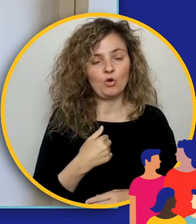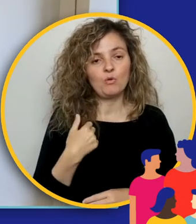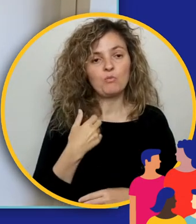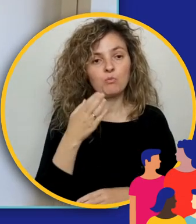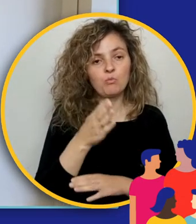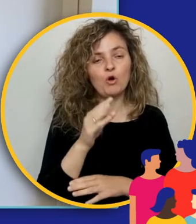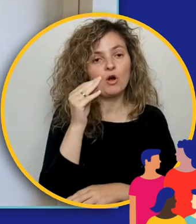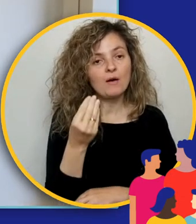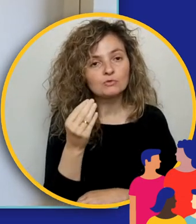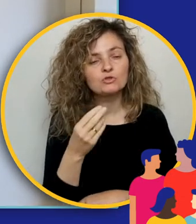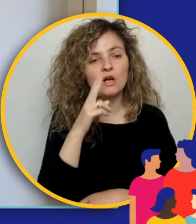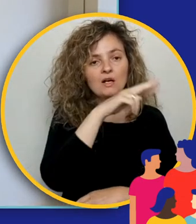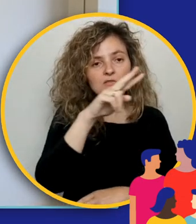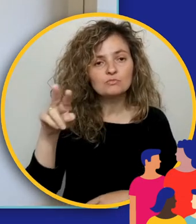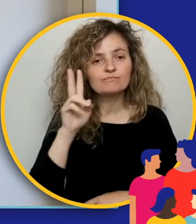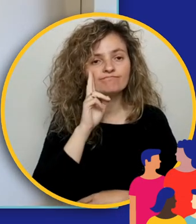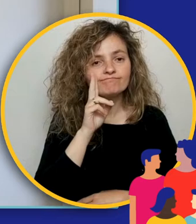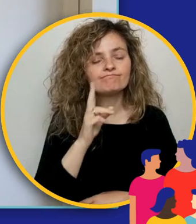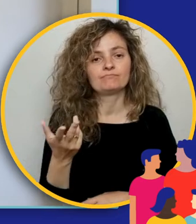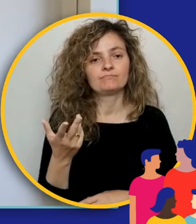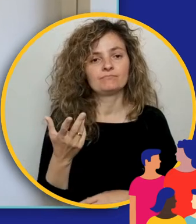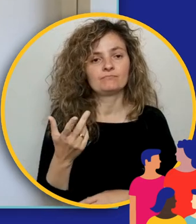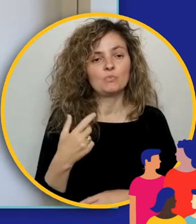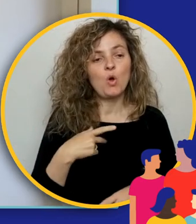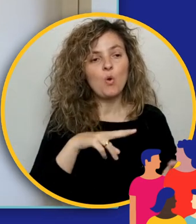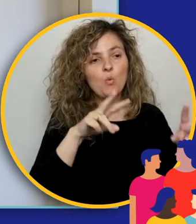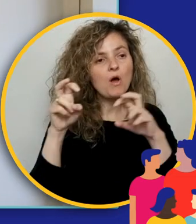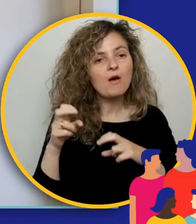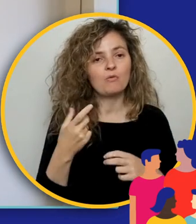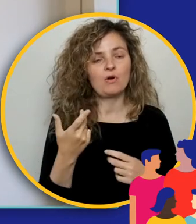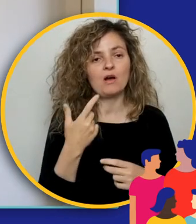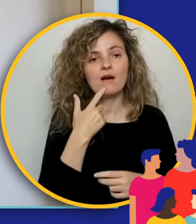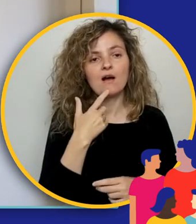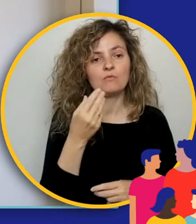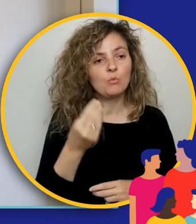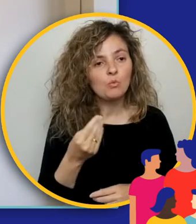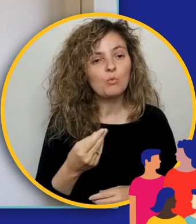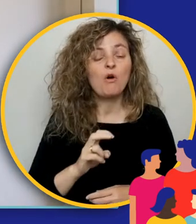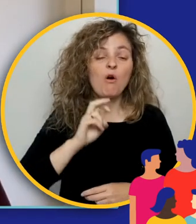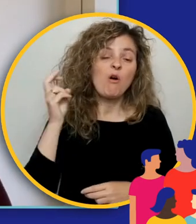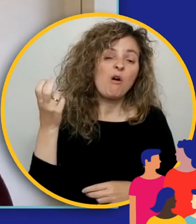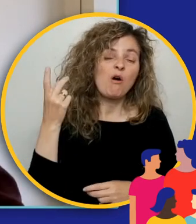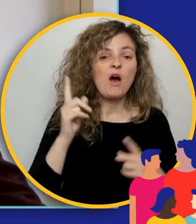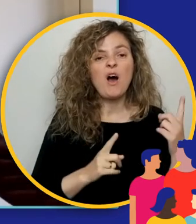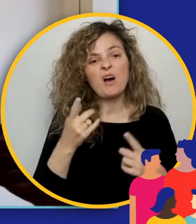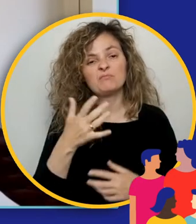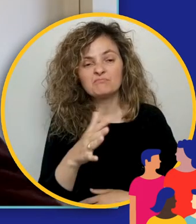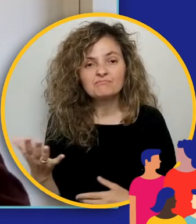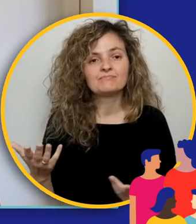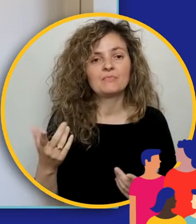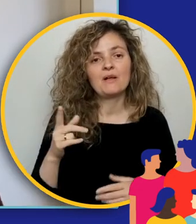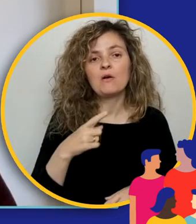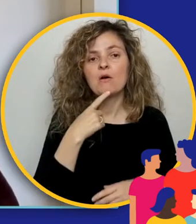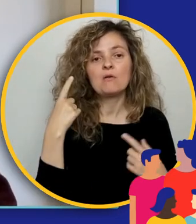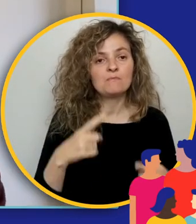las exposiciones y lo que hay de nuevo, a veces había una exposición muy buena, otras veces más